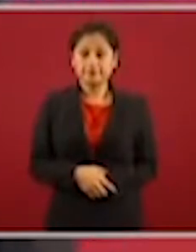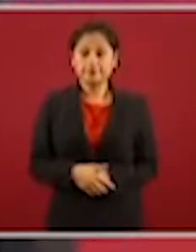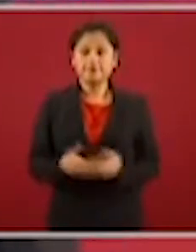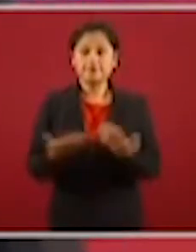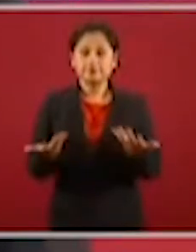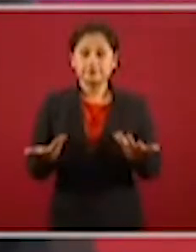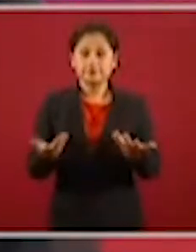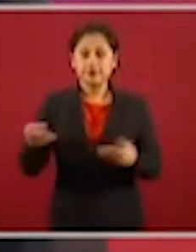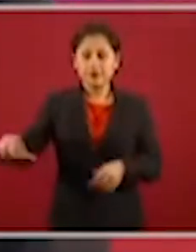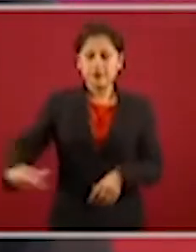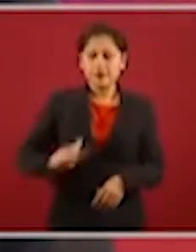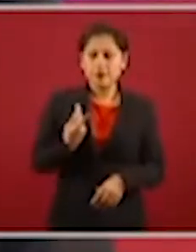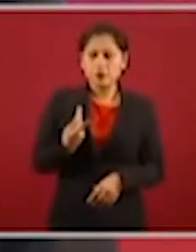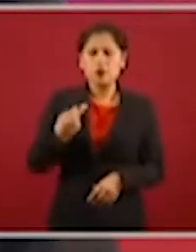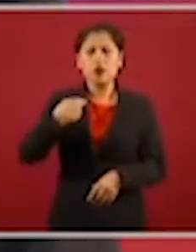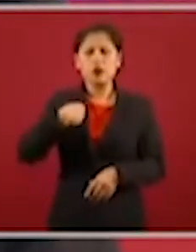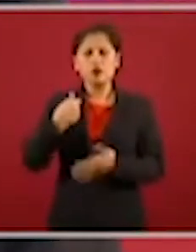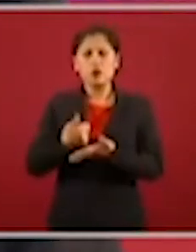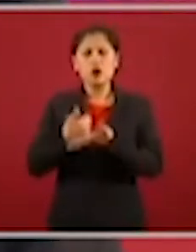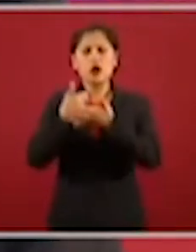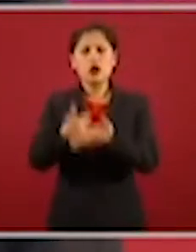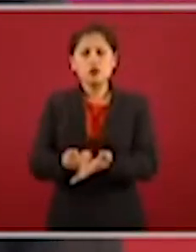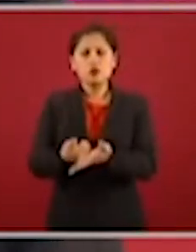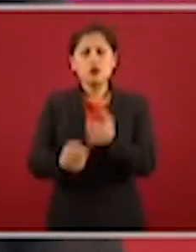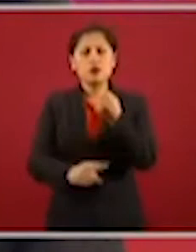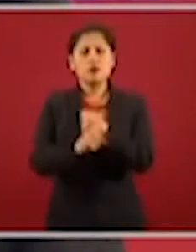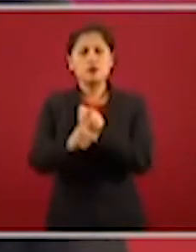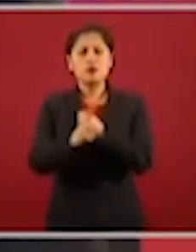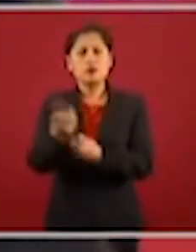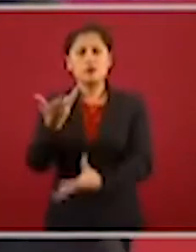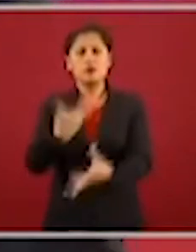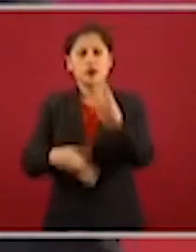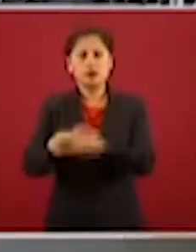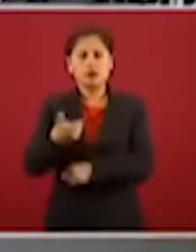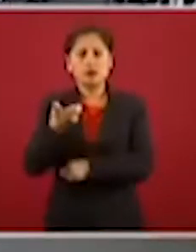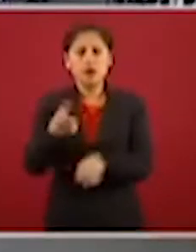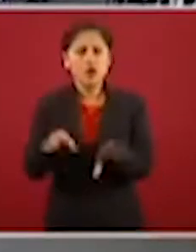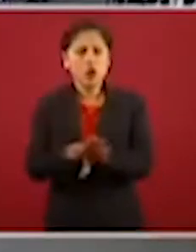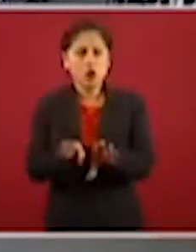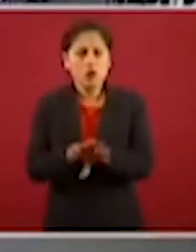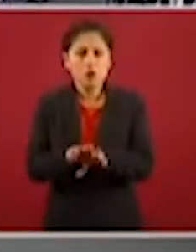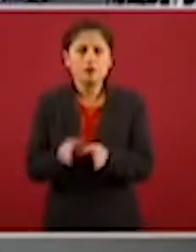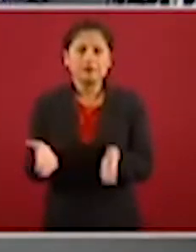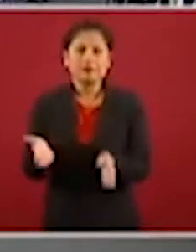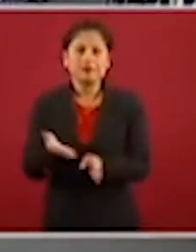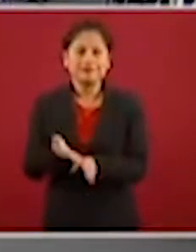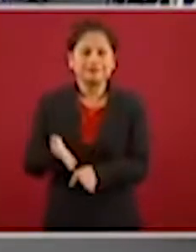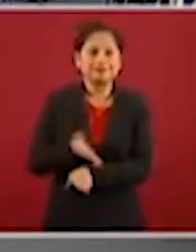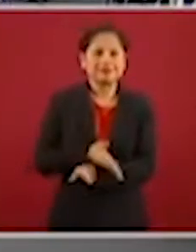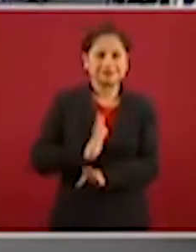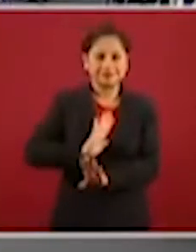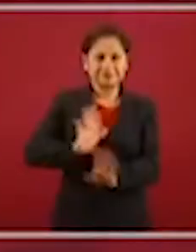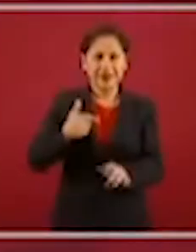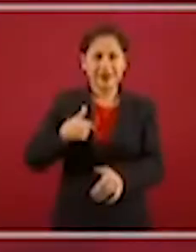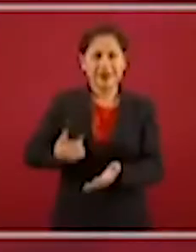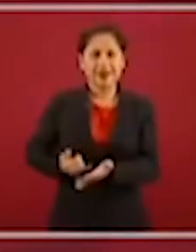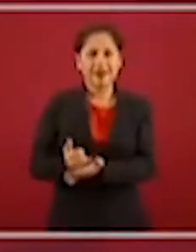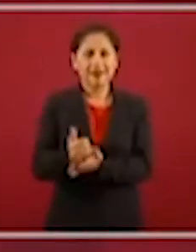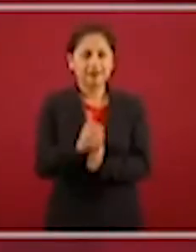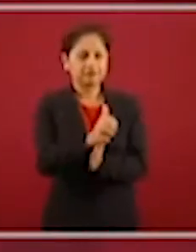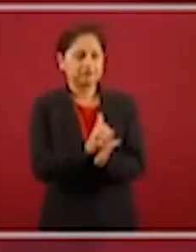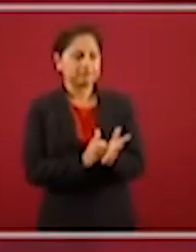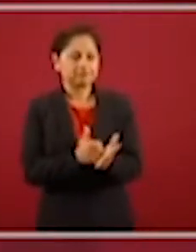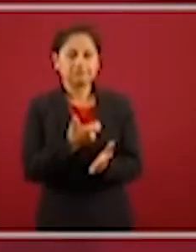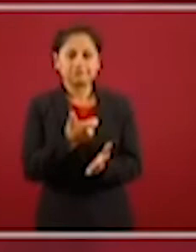pero ya tenemos más vacunación y por lo mismo hay menos riesgos de contagios señaló el mandatario durante su rueda de prensa matutina